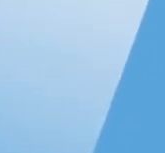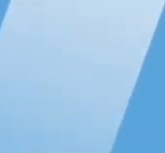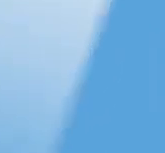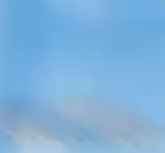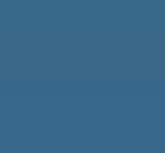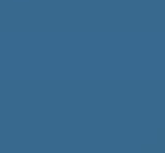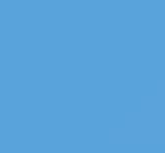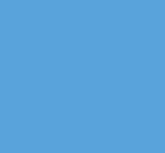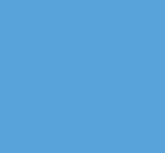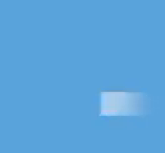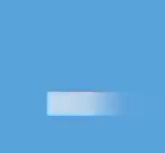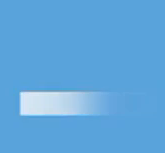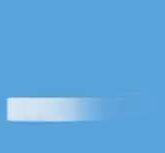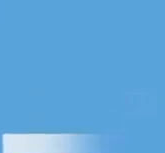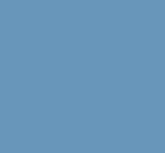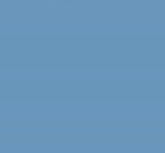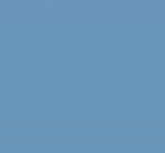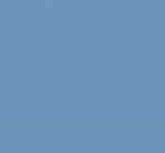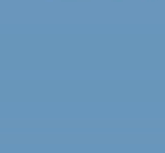Regresamos.